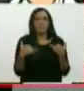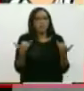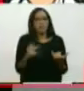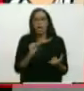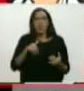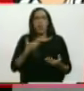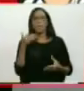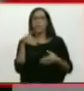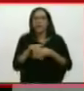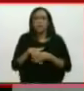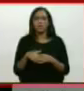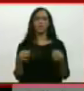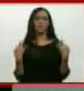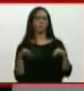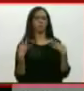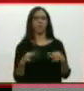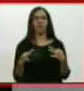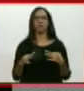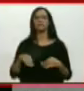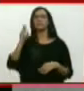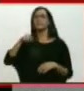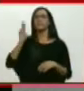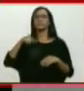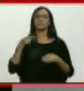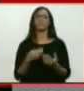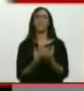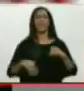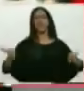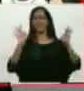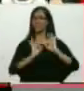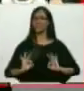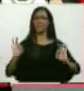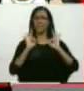vote corriente. Nunca salió con nada,